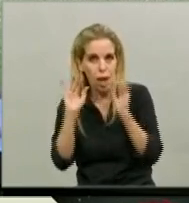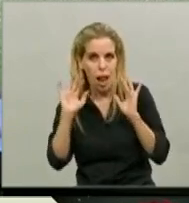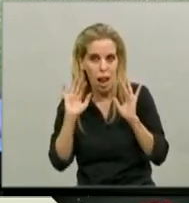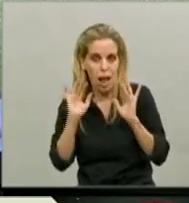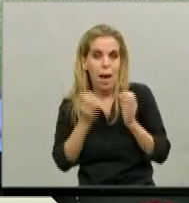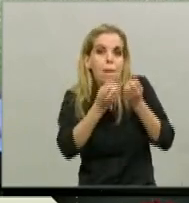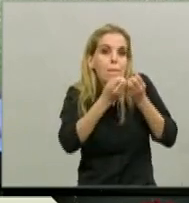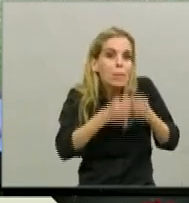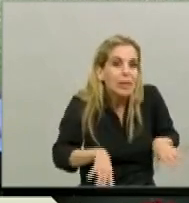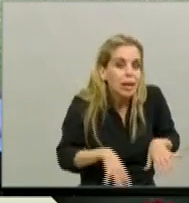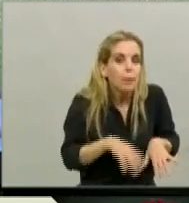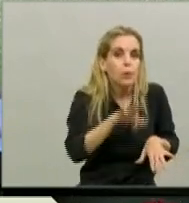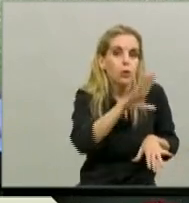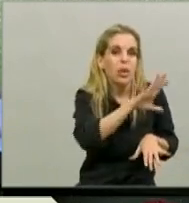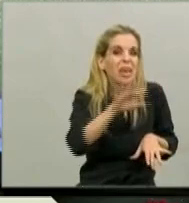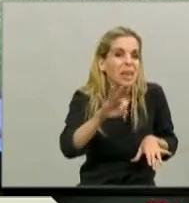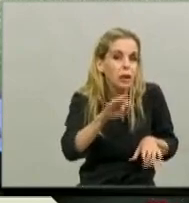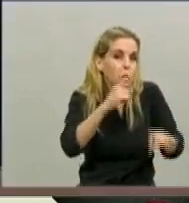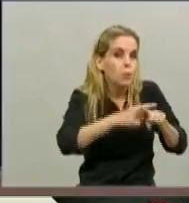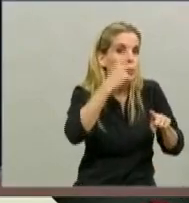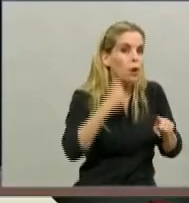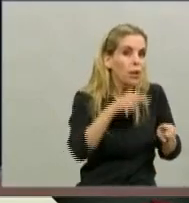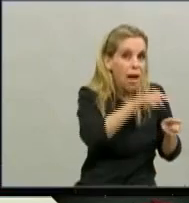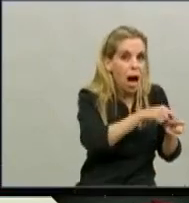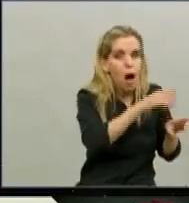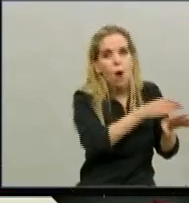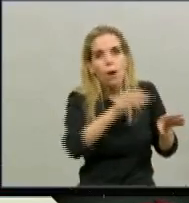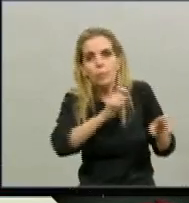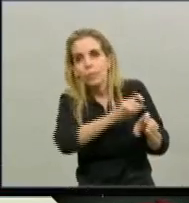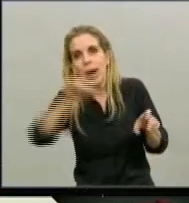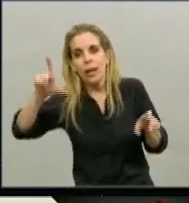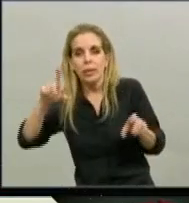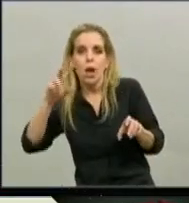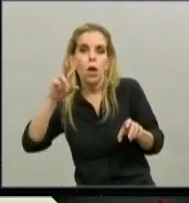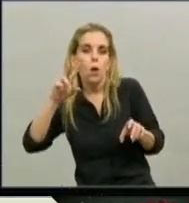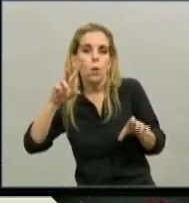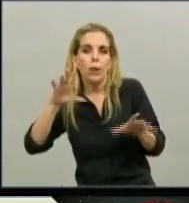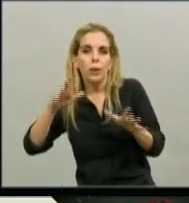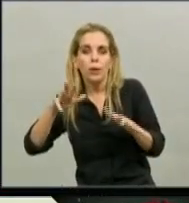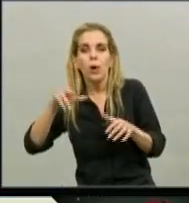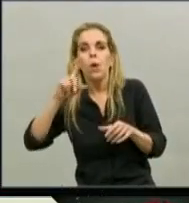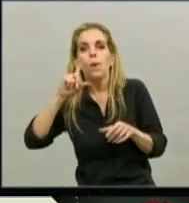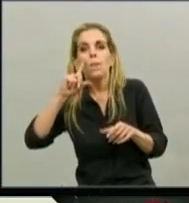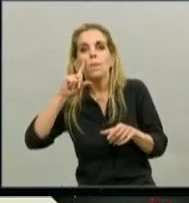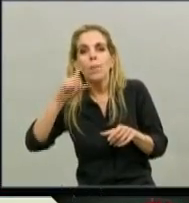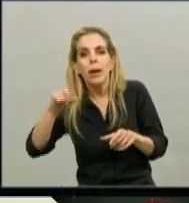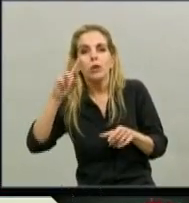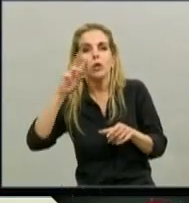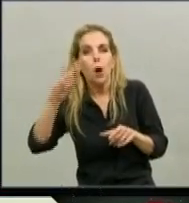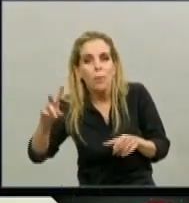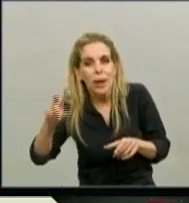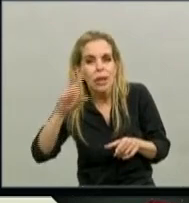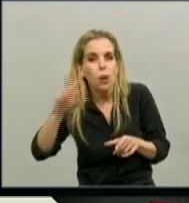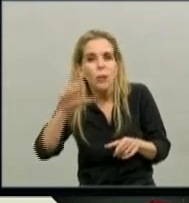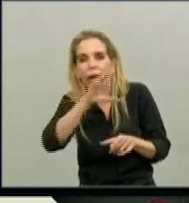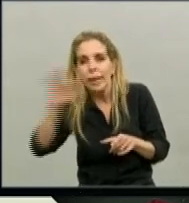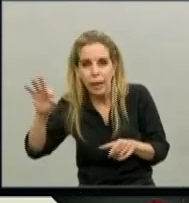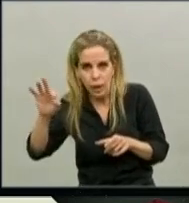500 test diarios y hoy tenemos 2.000, llegando a los 2.500 para el fin de esta semana, y seguimos creciendo porque seguimos sumando